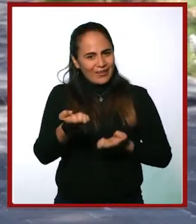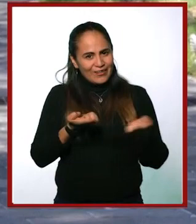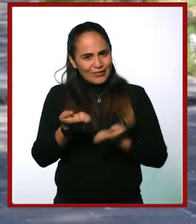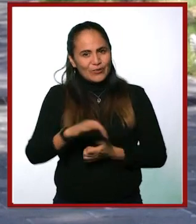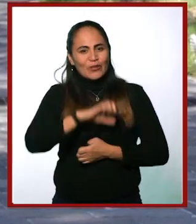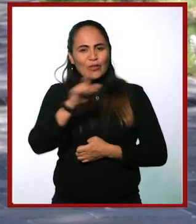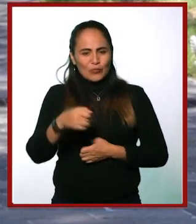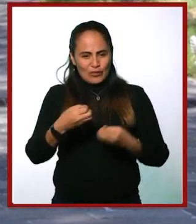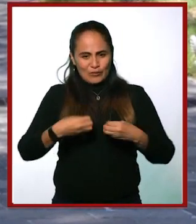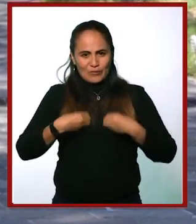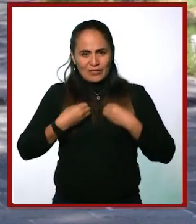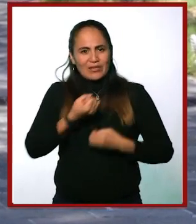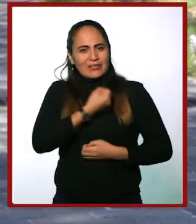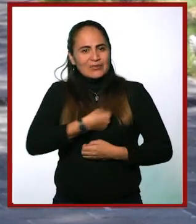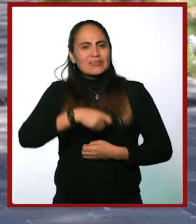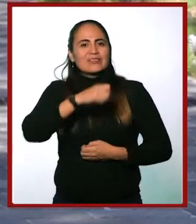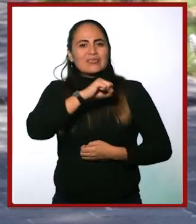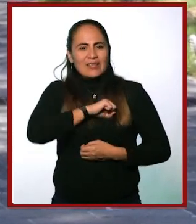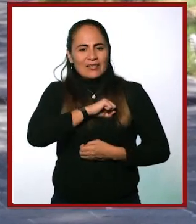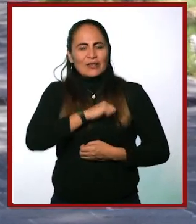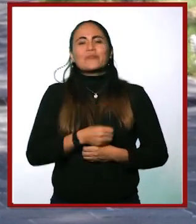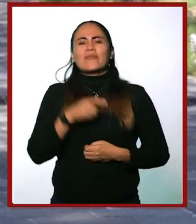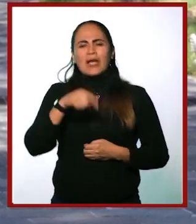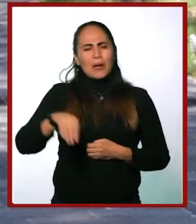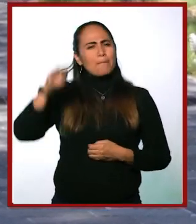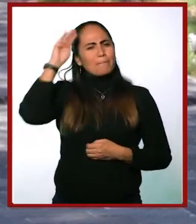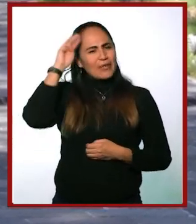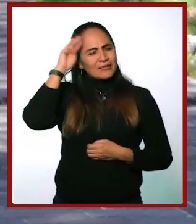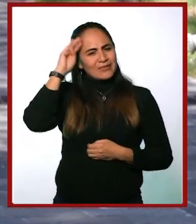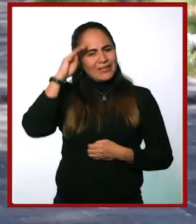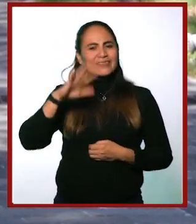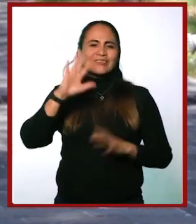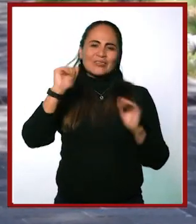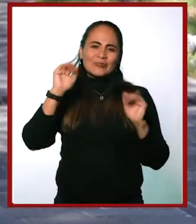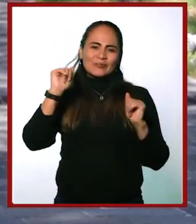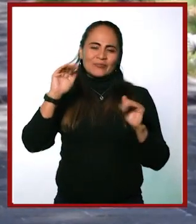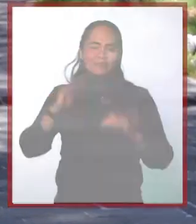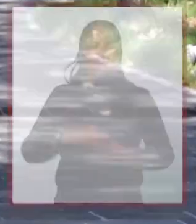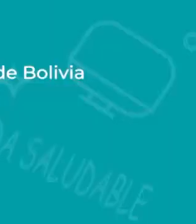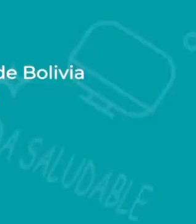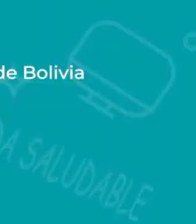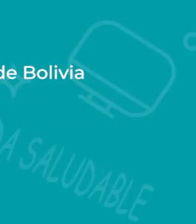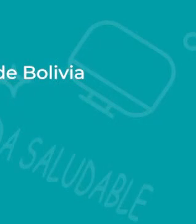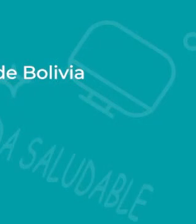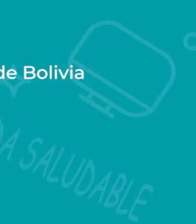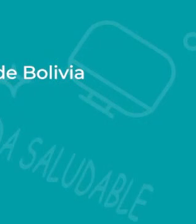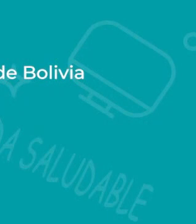activación, Vida Saludable, donde continuaremos con la reflexión. Hasta la próxima.